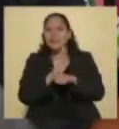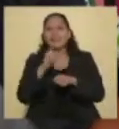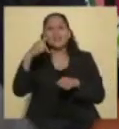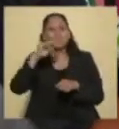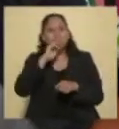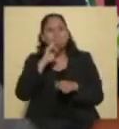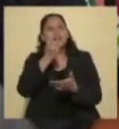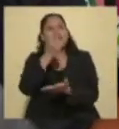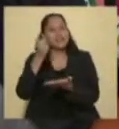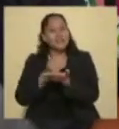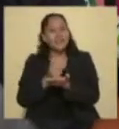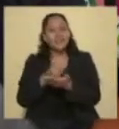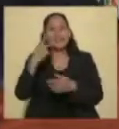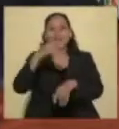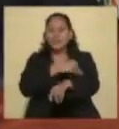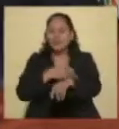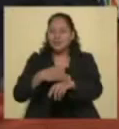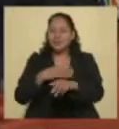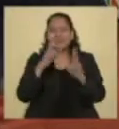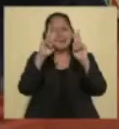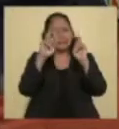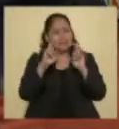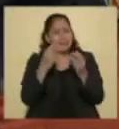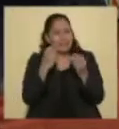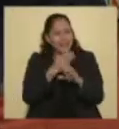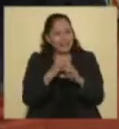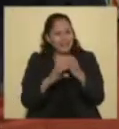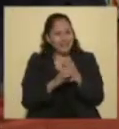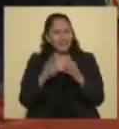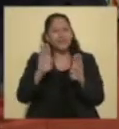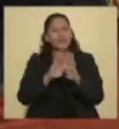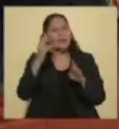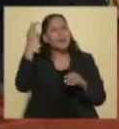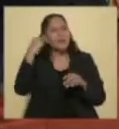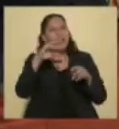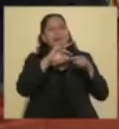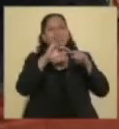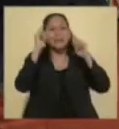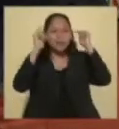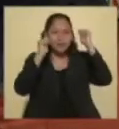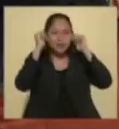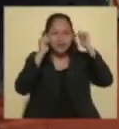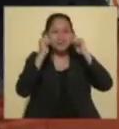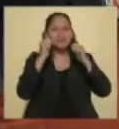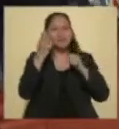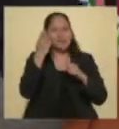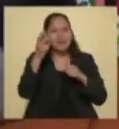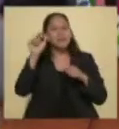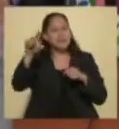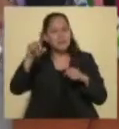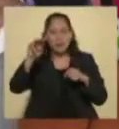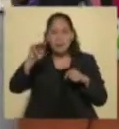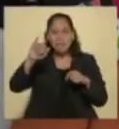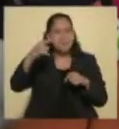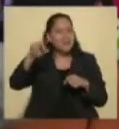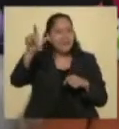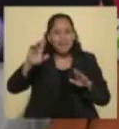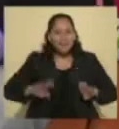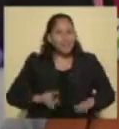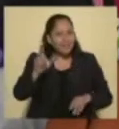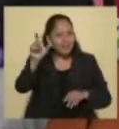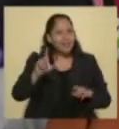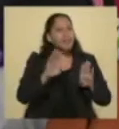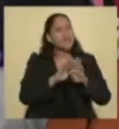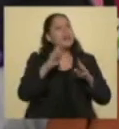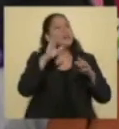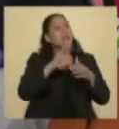la ciudad, a un montón de cosas. Y yo creo que un viaje turístico es el mismo Don Miguel, ¿no? O sea, con él mismo